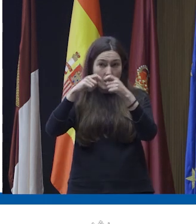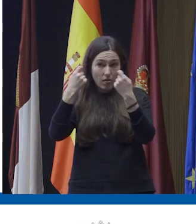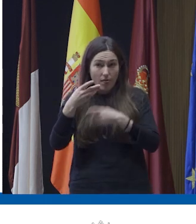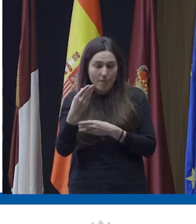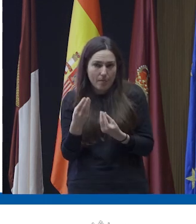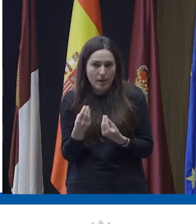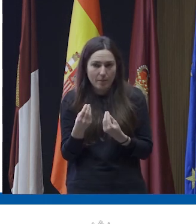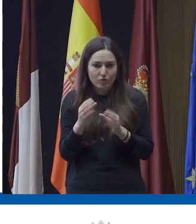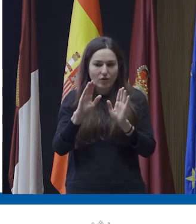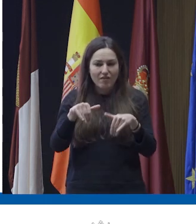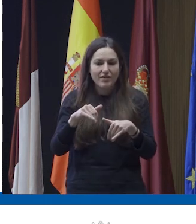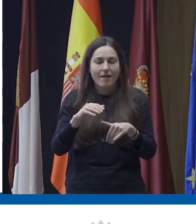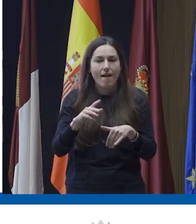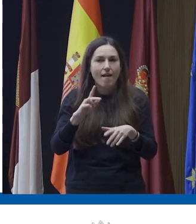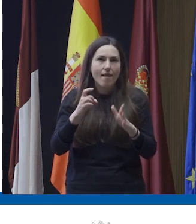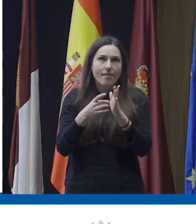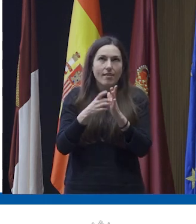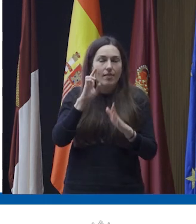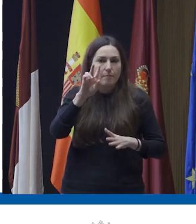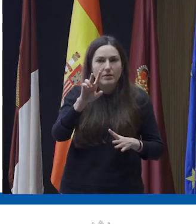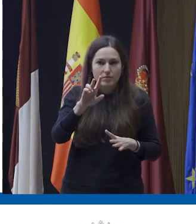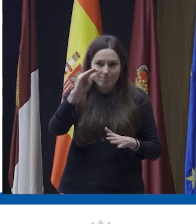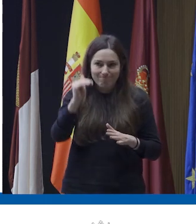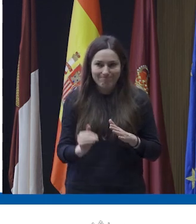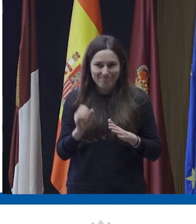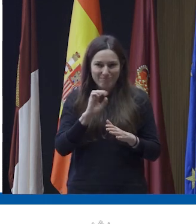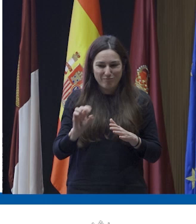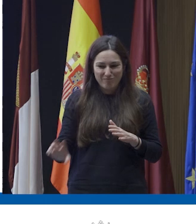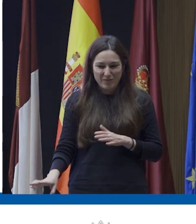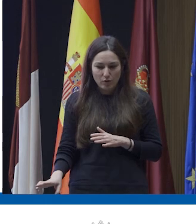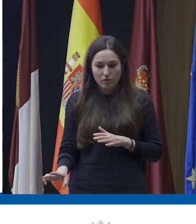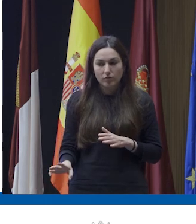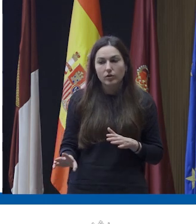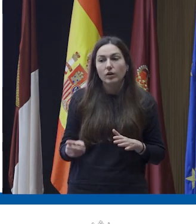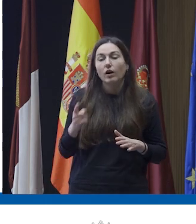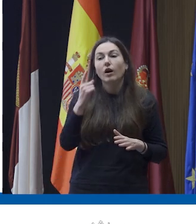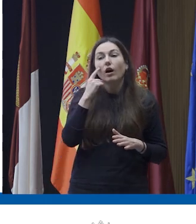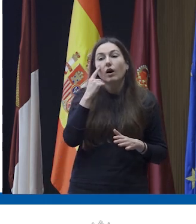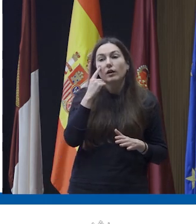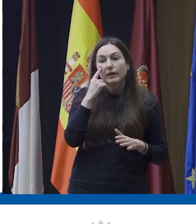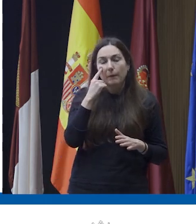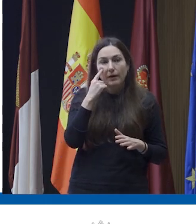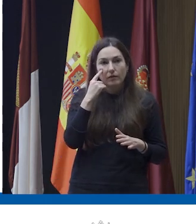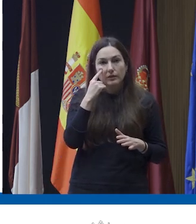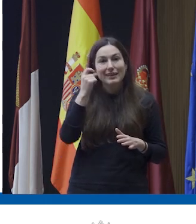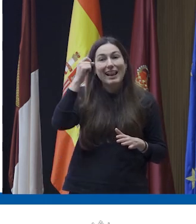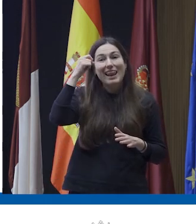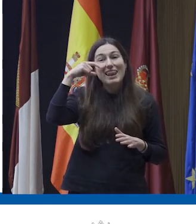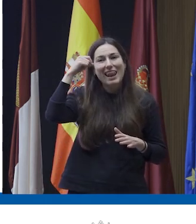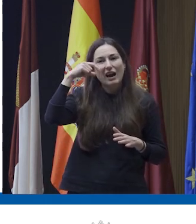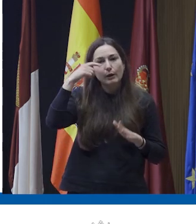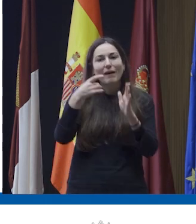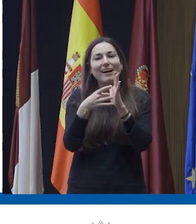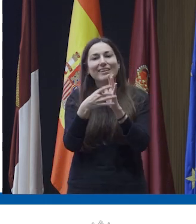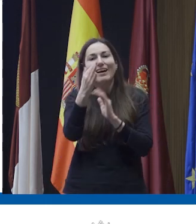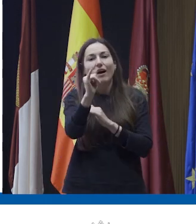visual. Entonces, es importante un paciente que se opera de multifocal que tenga una buena calidad de esa lágrima antes de, o sea, valorar